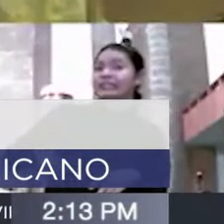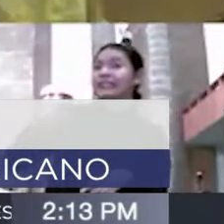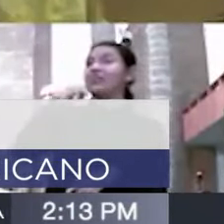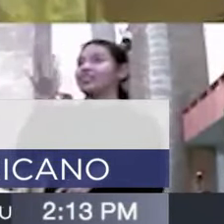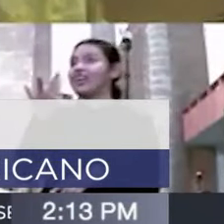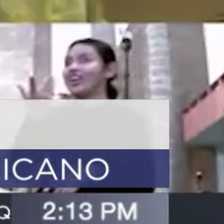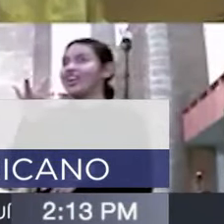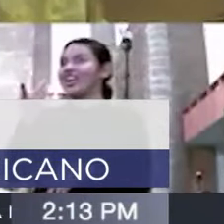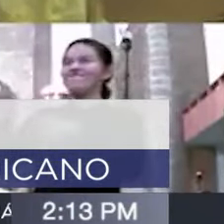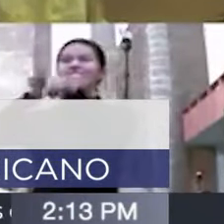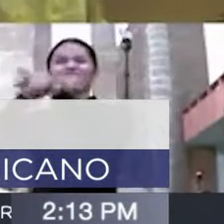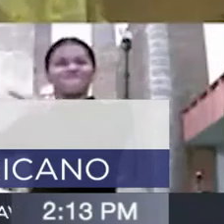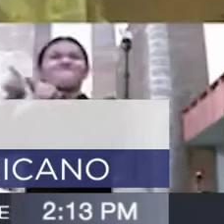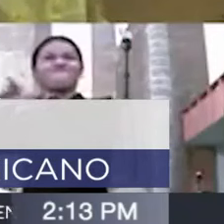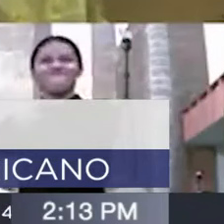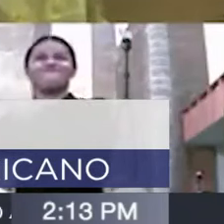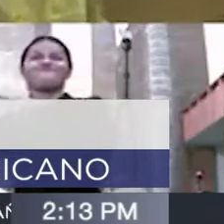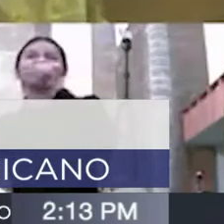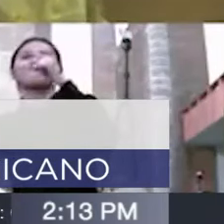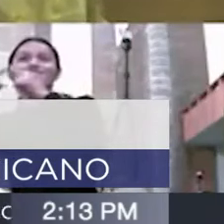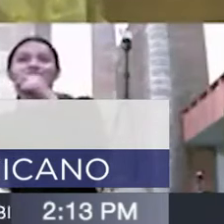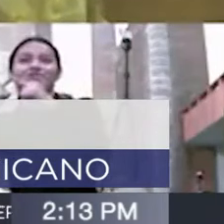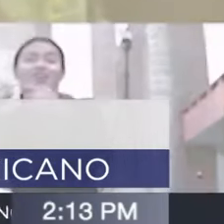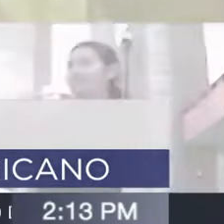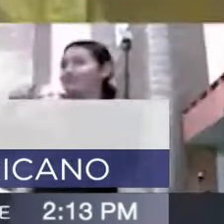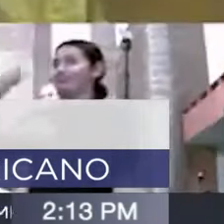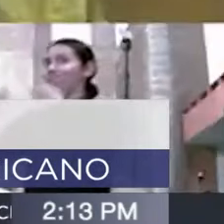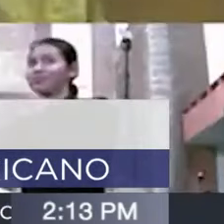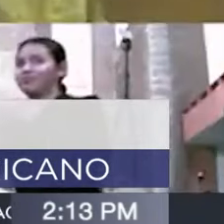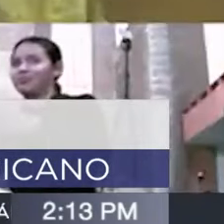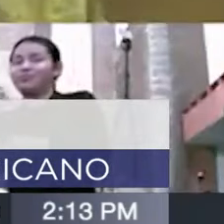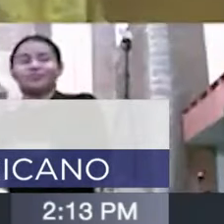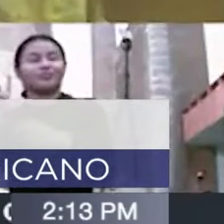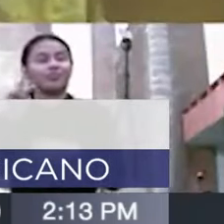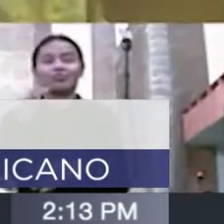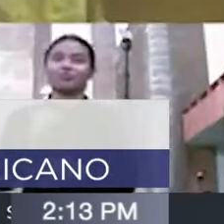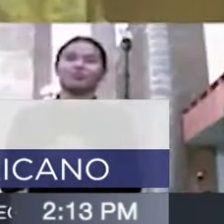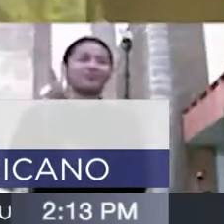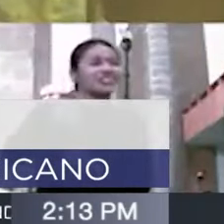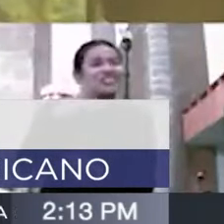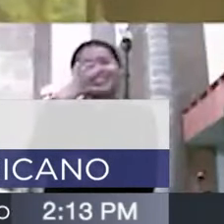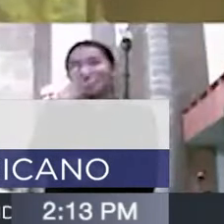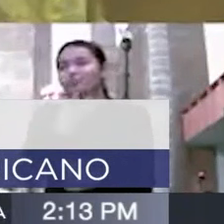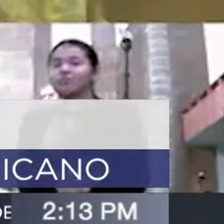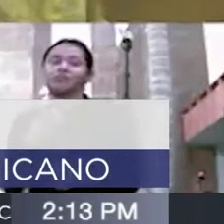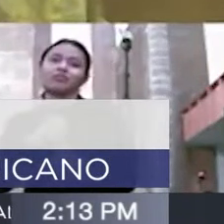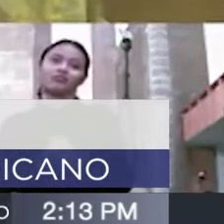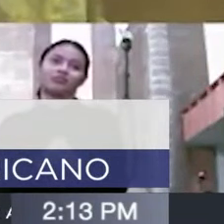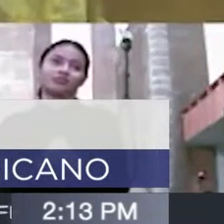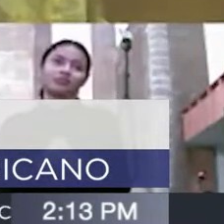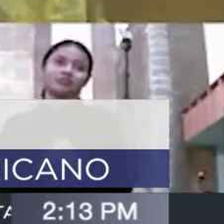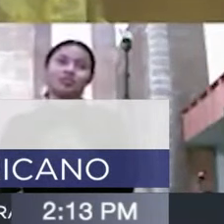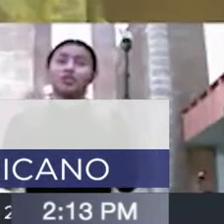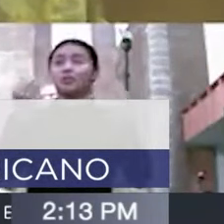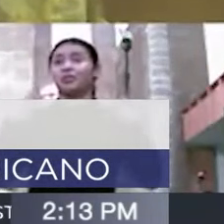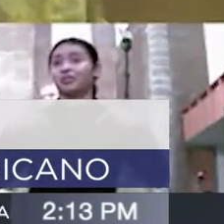y dijeron: vamos a aprovechar este momento. Qué triste, duele.